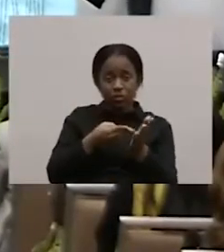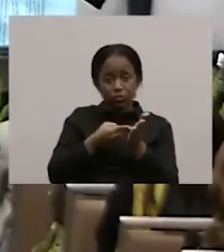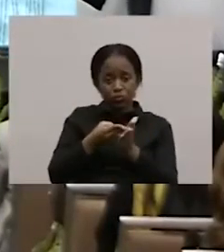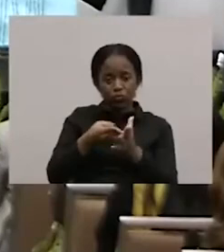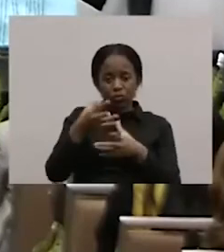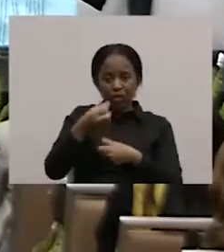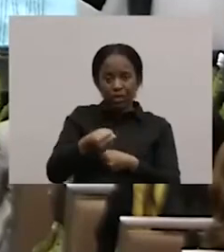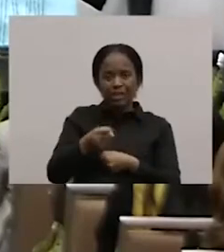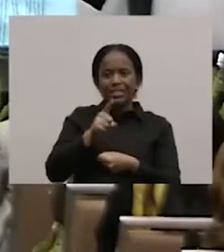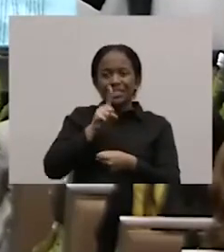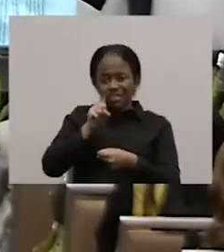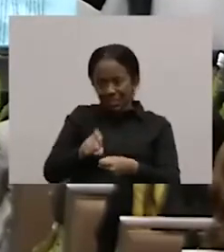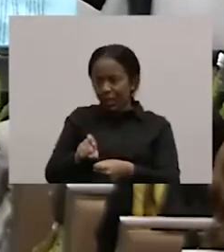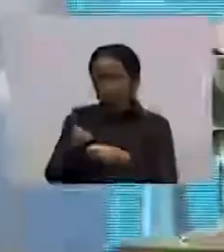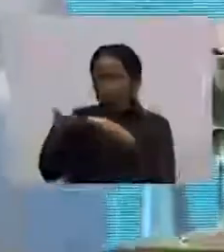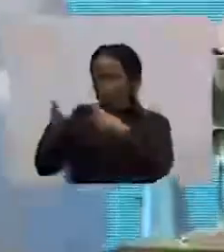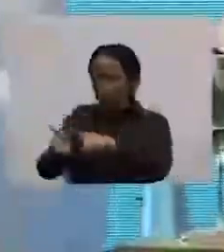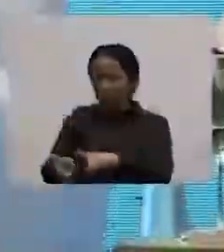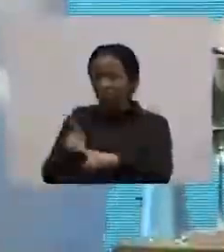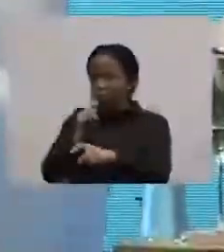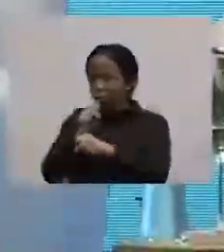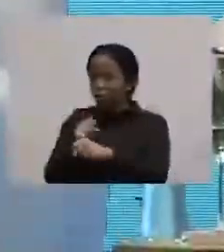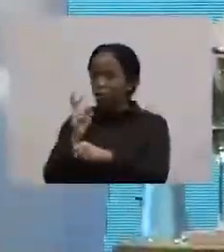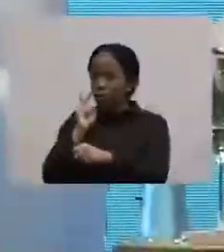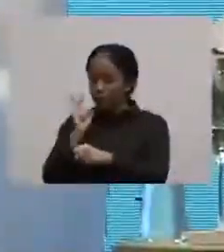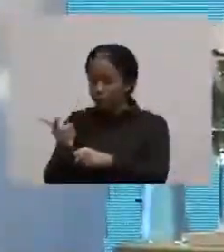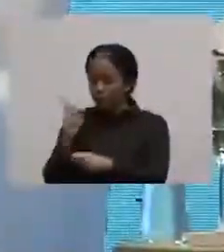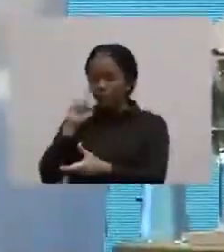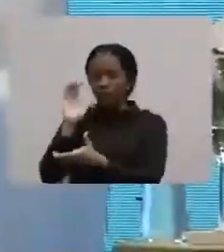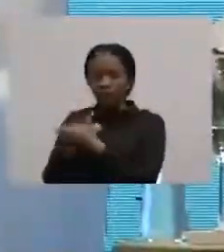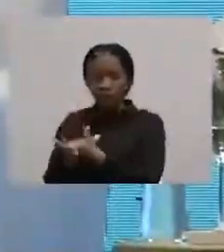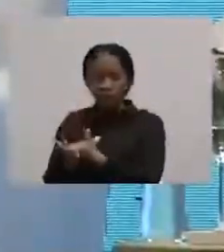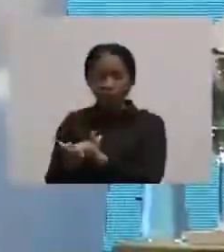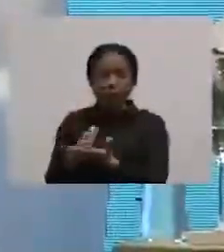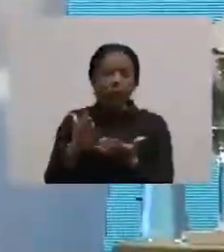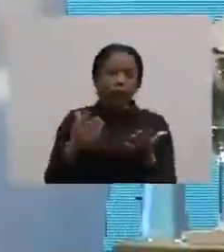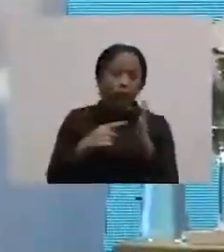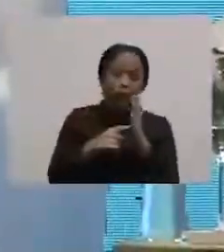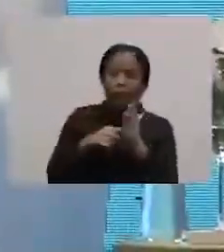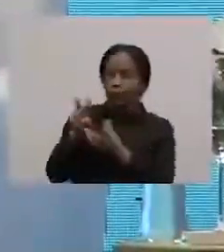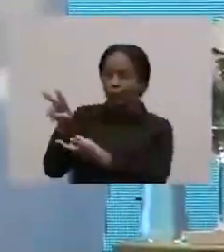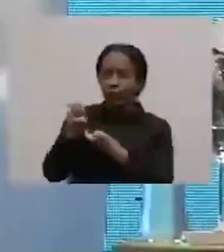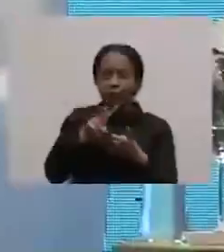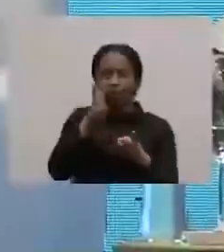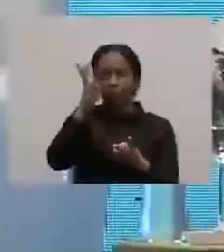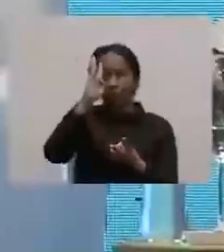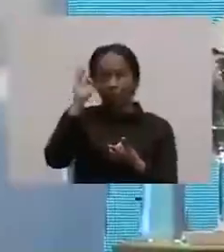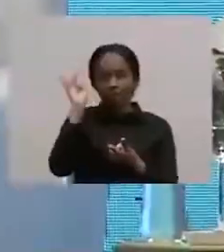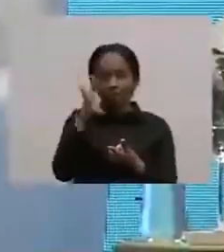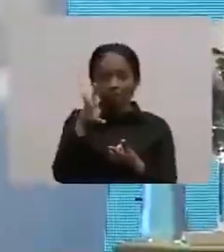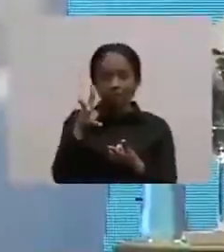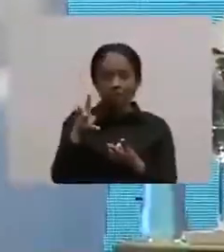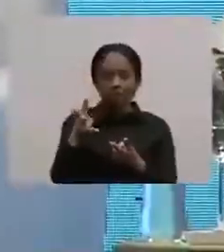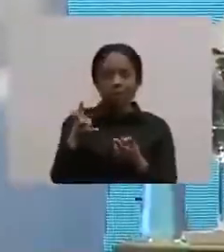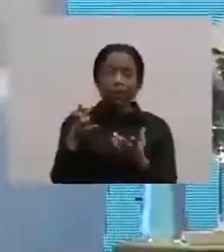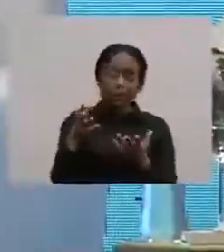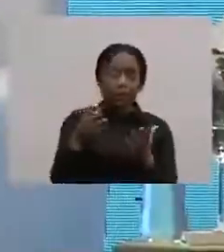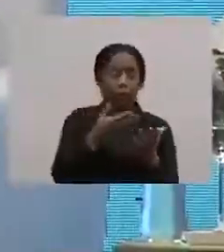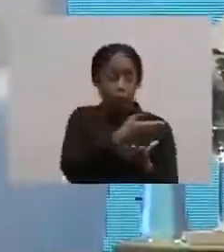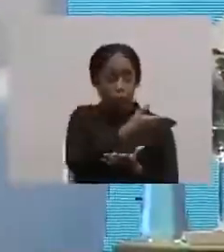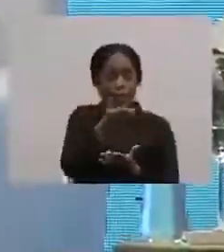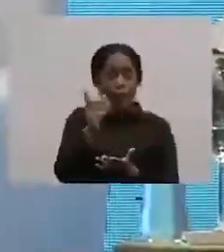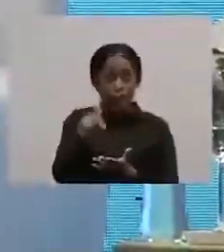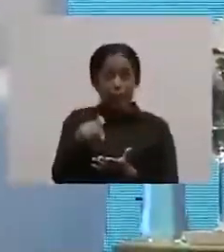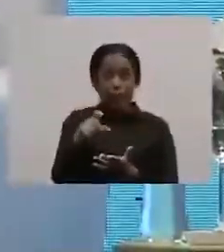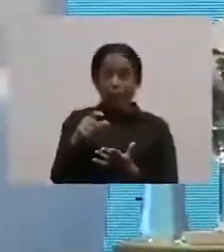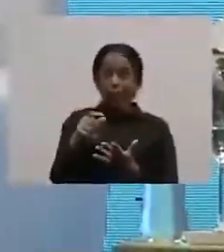contado. Una noticia falsa, y a ustedes les tocará trabajar en un escenario muy sensible como es